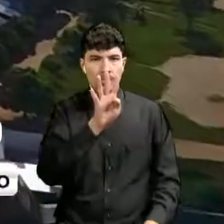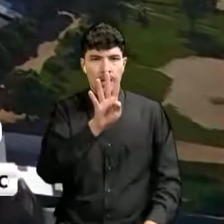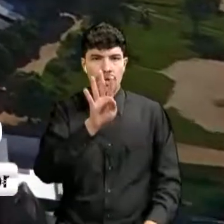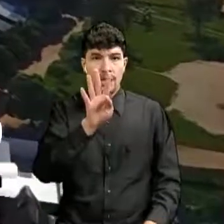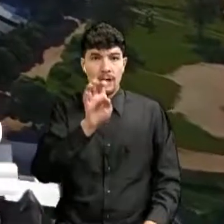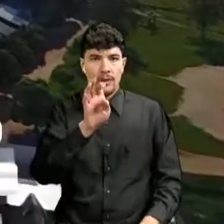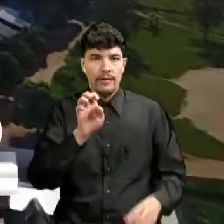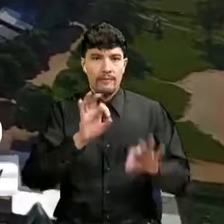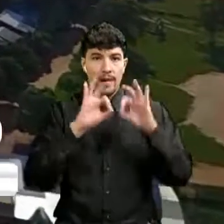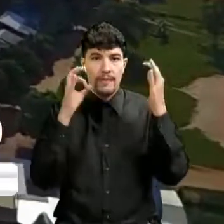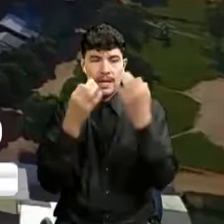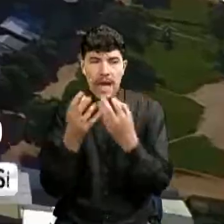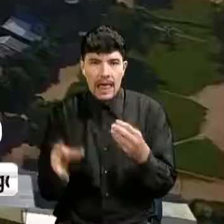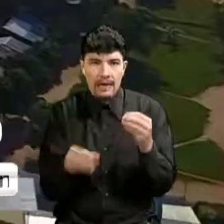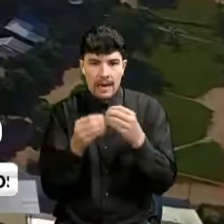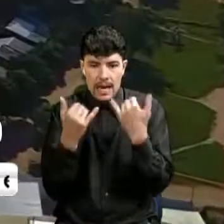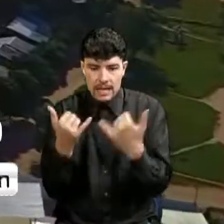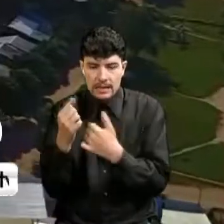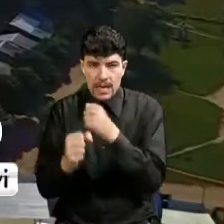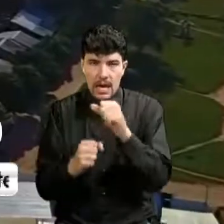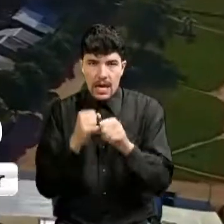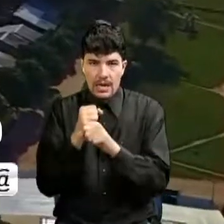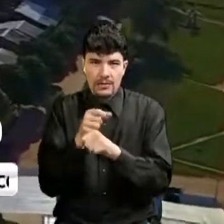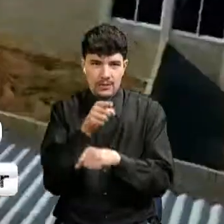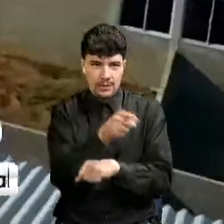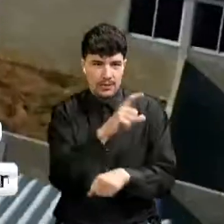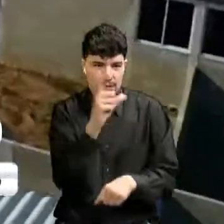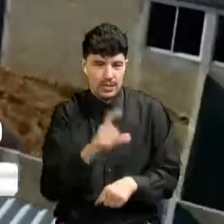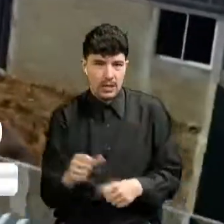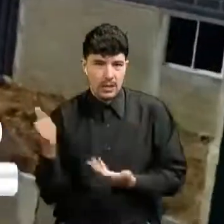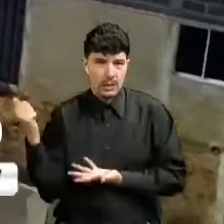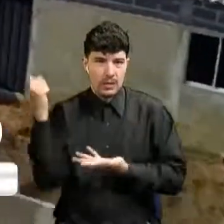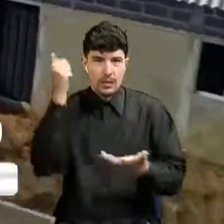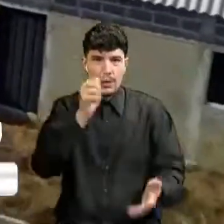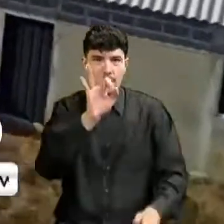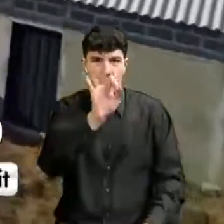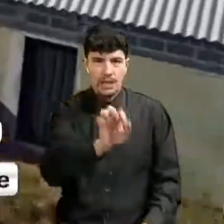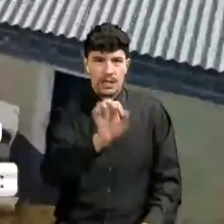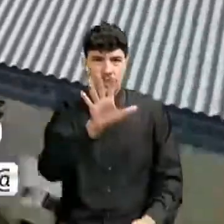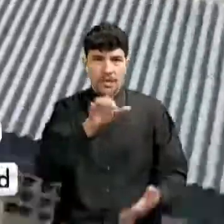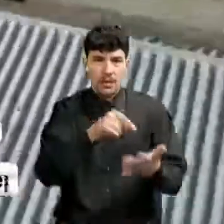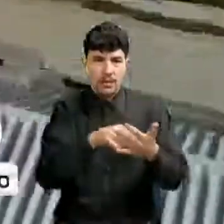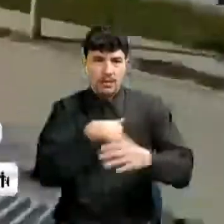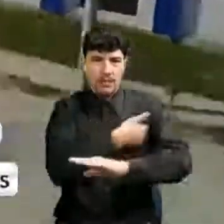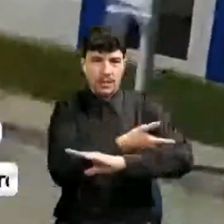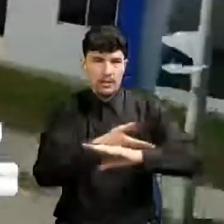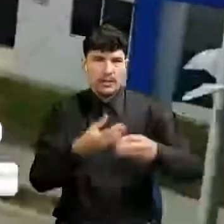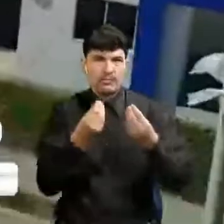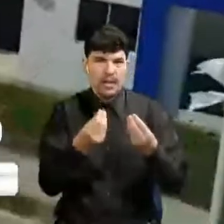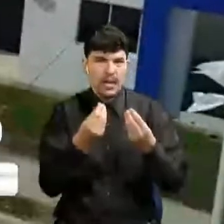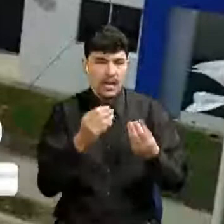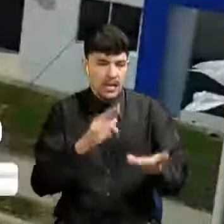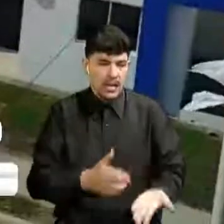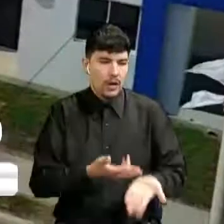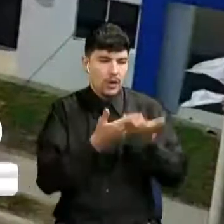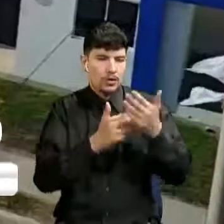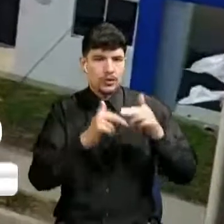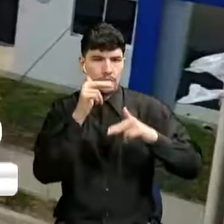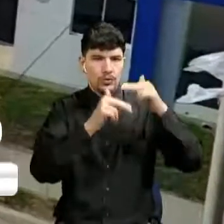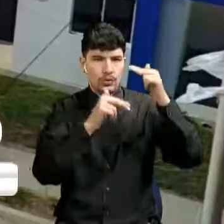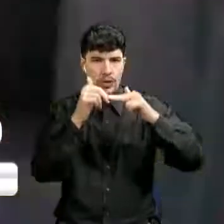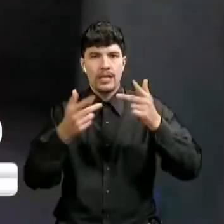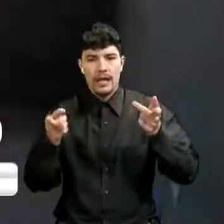este año el fondo de adaptación ha asignado en el césar más de 88 mil millones para la construcción y reconstrucción de mil